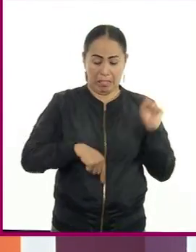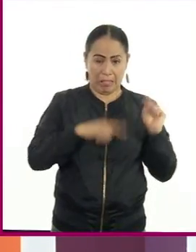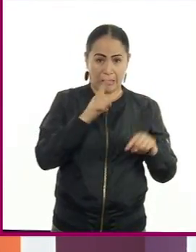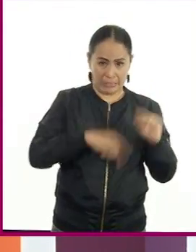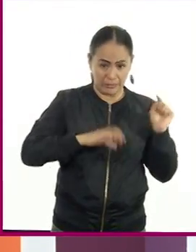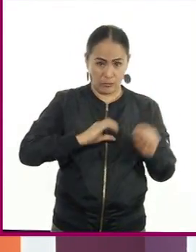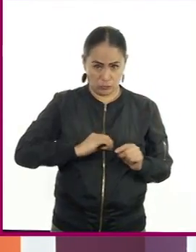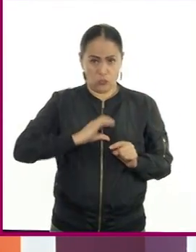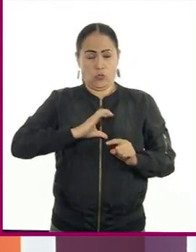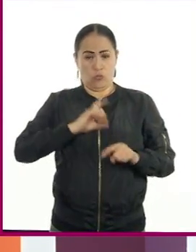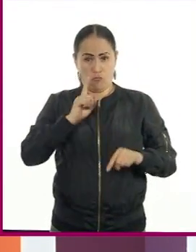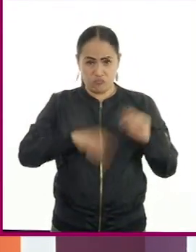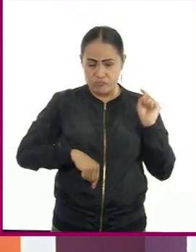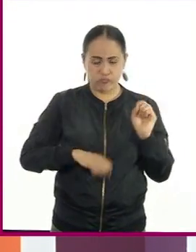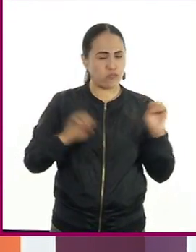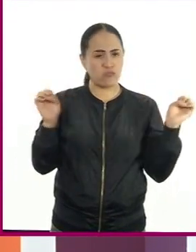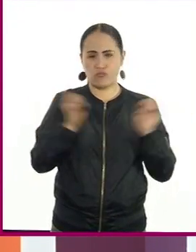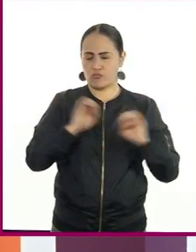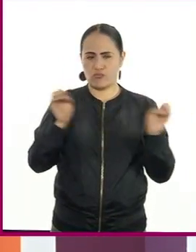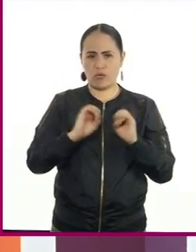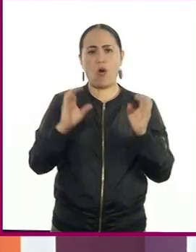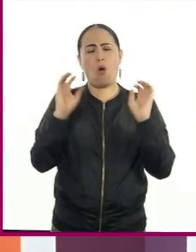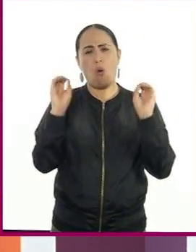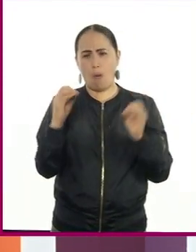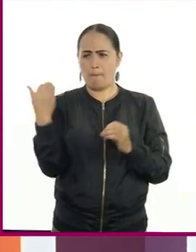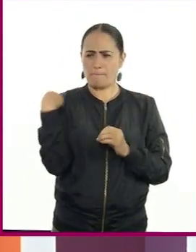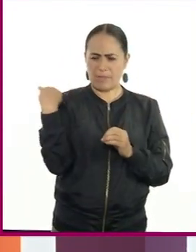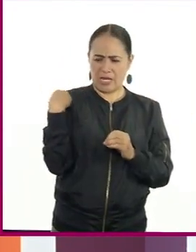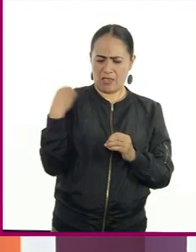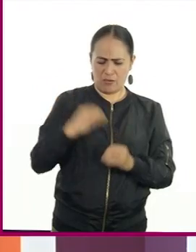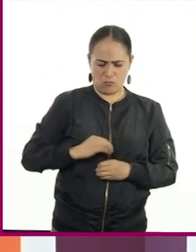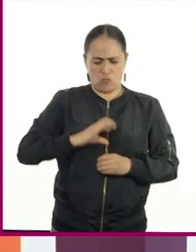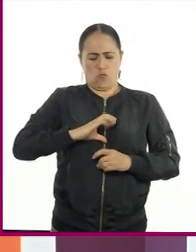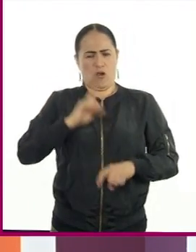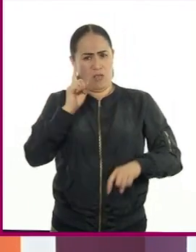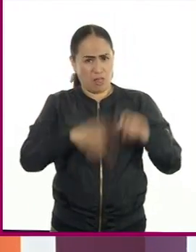y tampoco pueden pedirnos que lo hagamos.